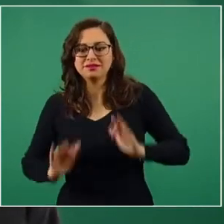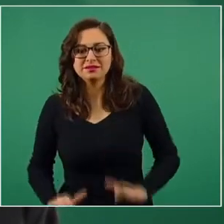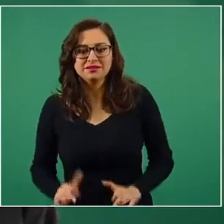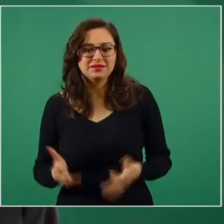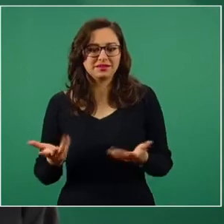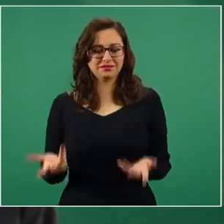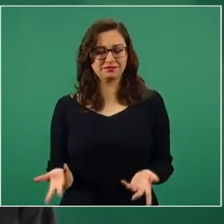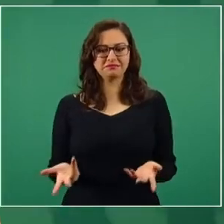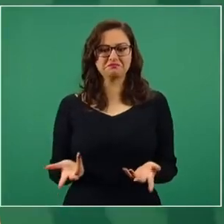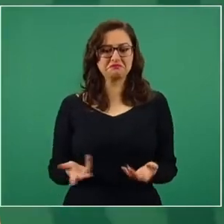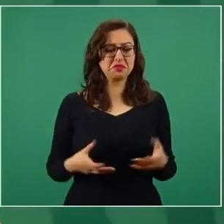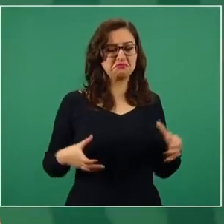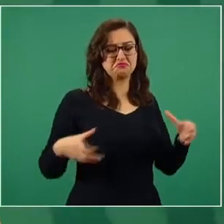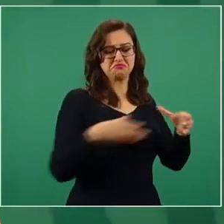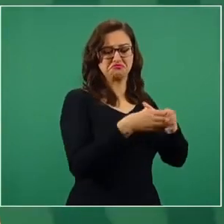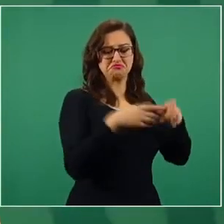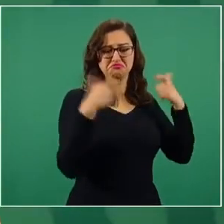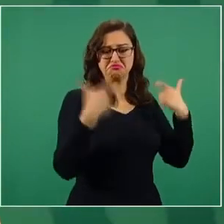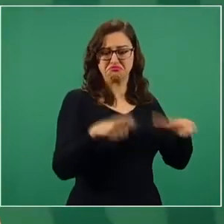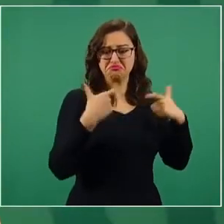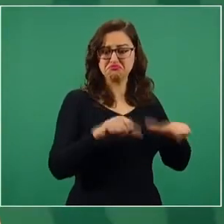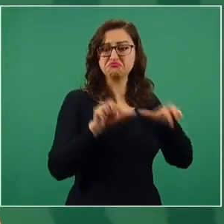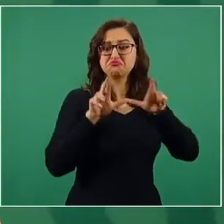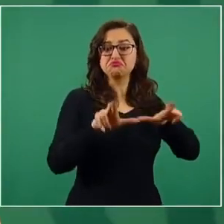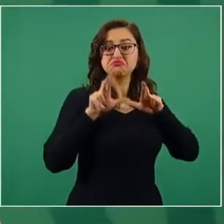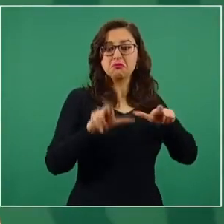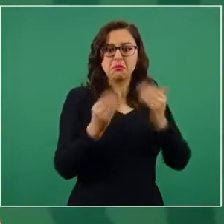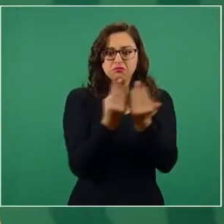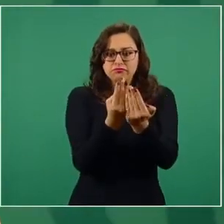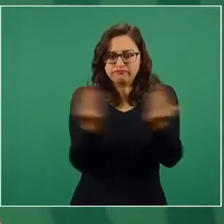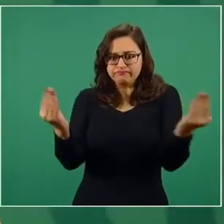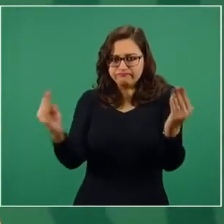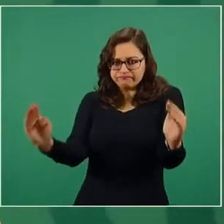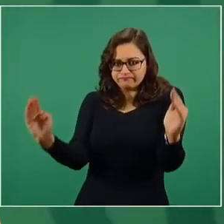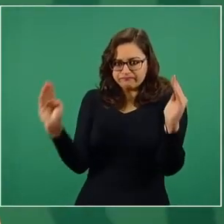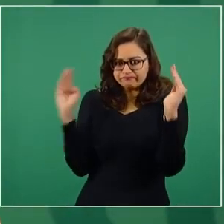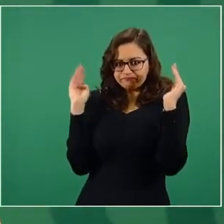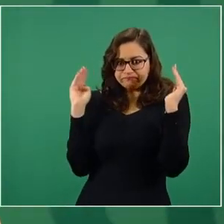pero en búnkeres,